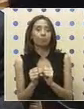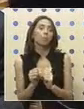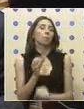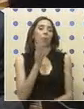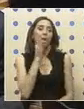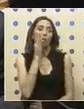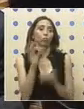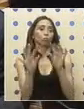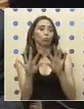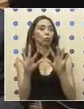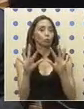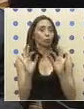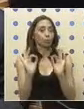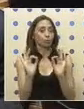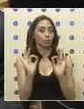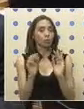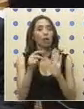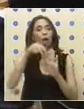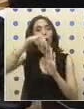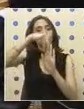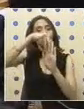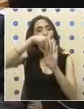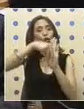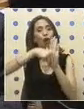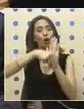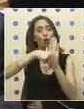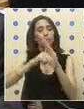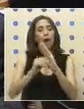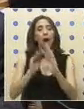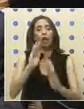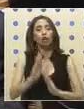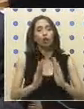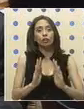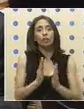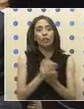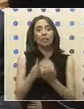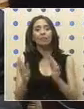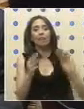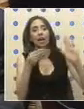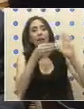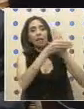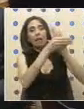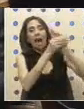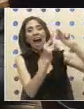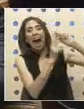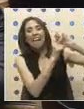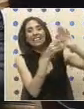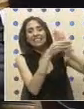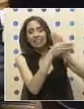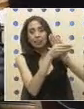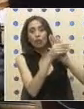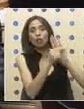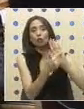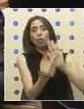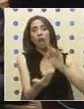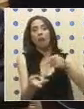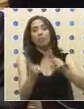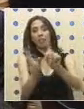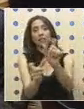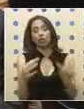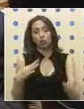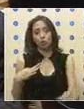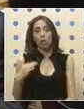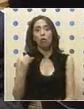particularmente en las normas relativas a la conservación y eliminación de archivos. Creo que se también refuerzan los derechos de los ciudadanos de poder